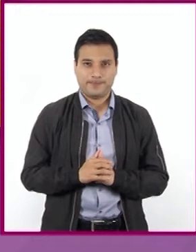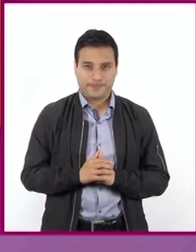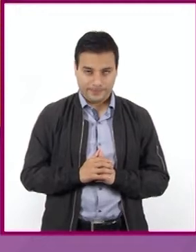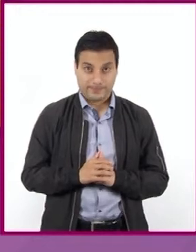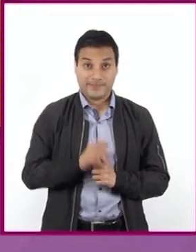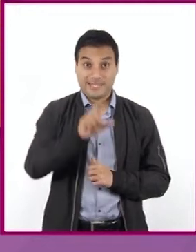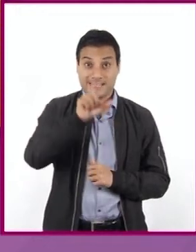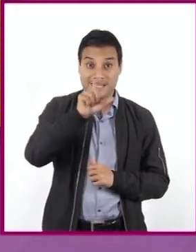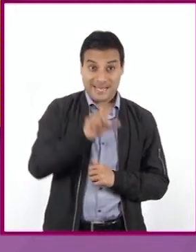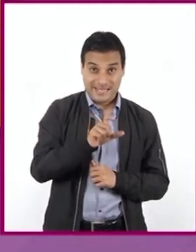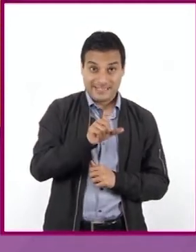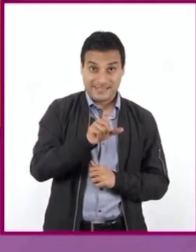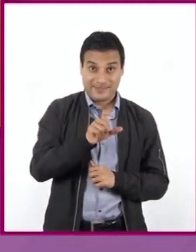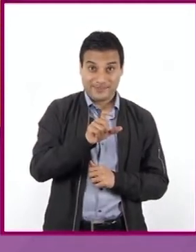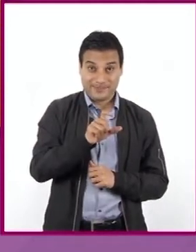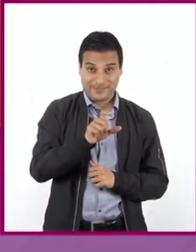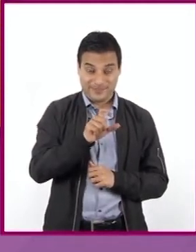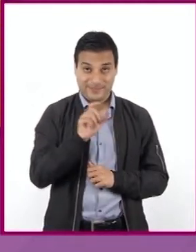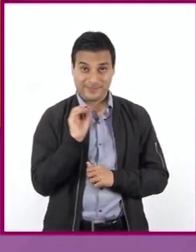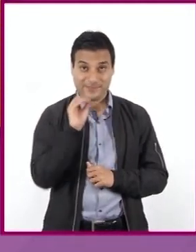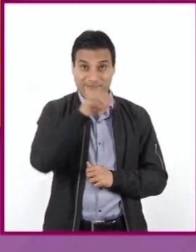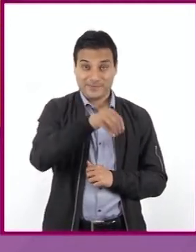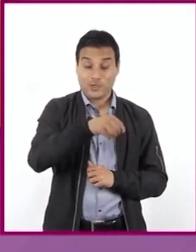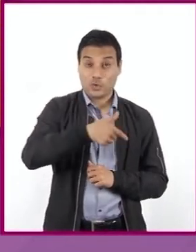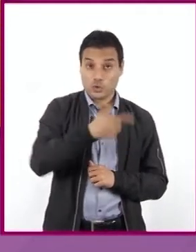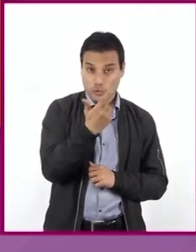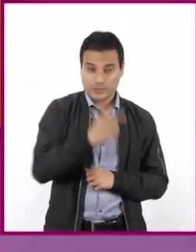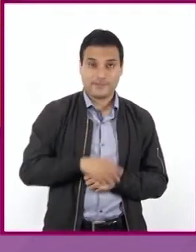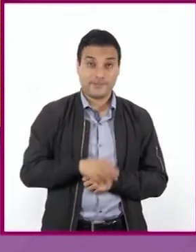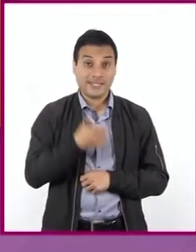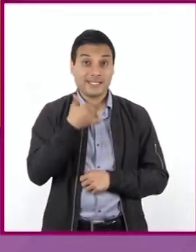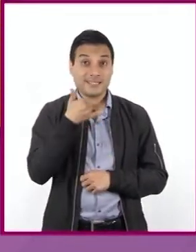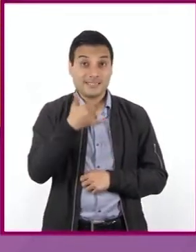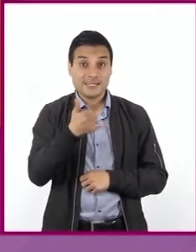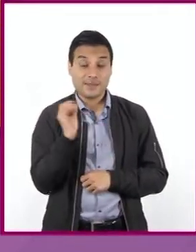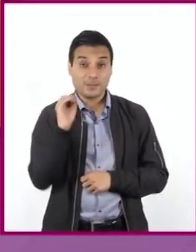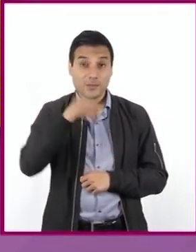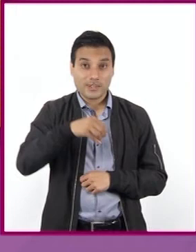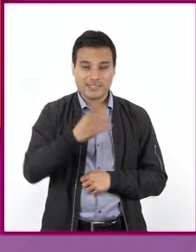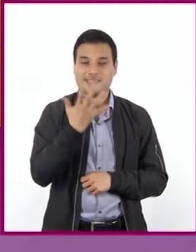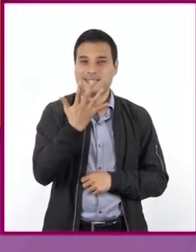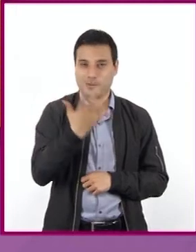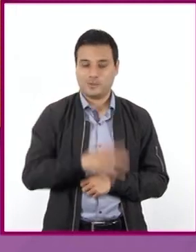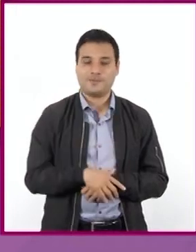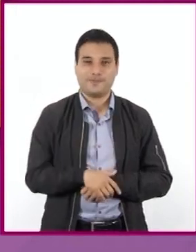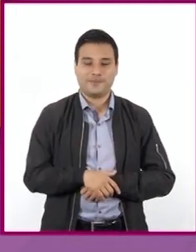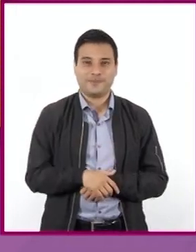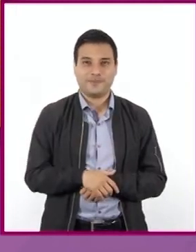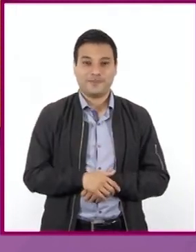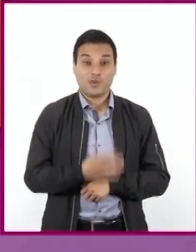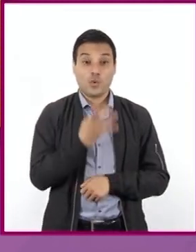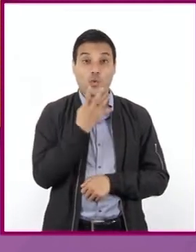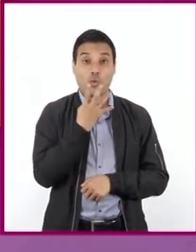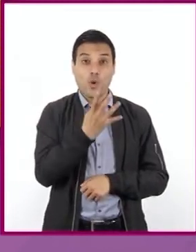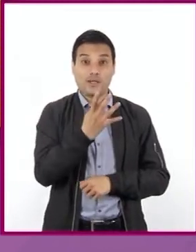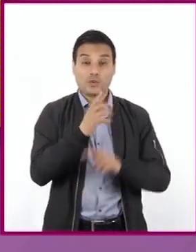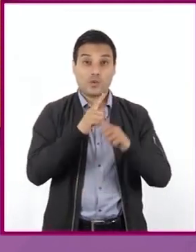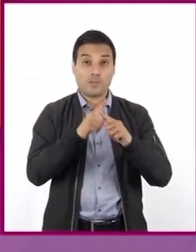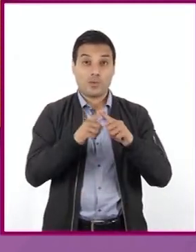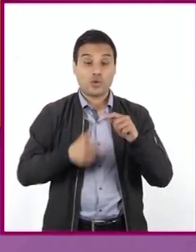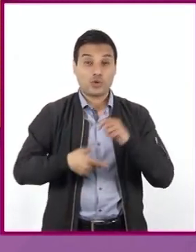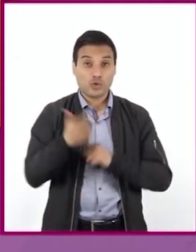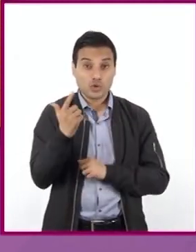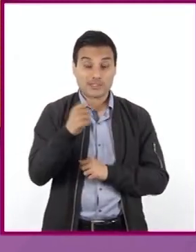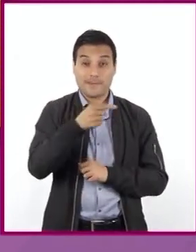Sustituimos el valor numérico de x igual a 12 y y igual a 5. 4 por 12